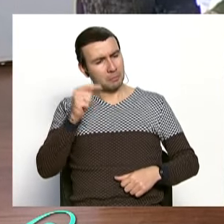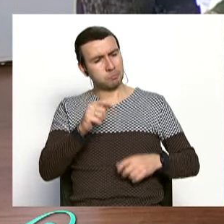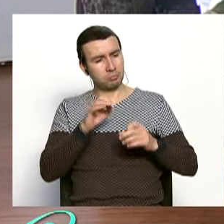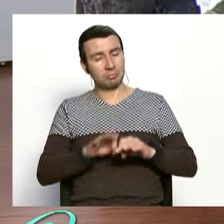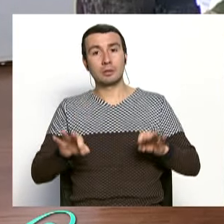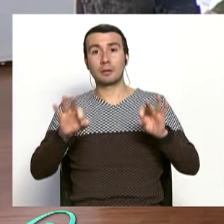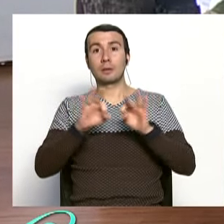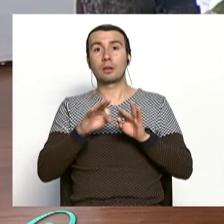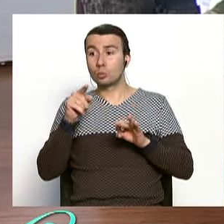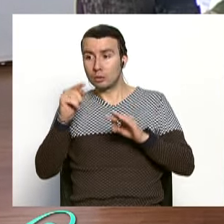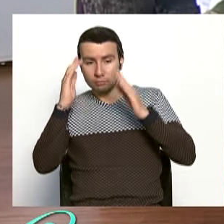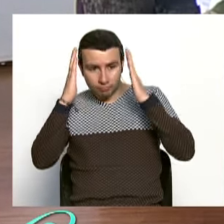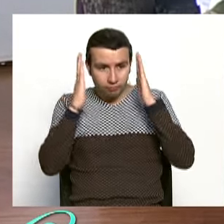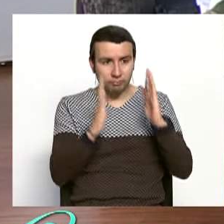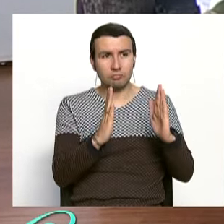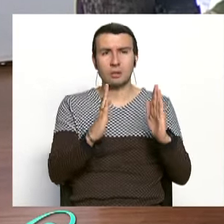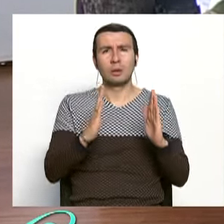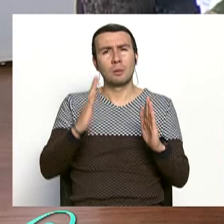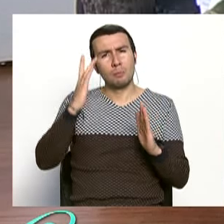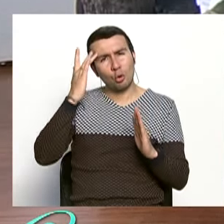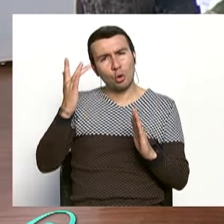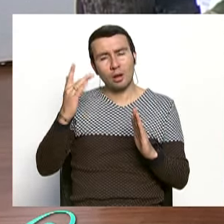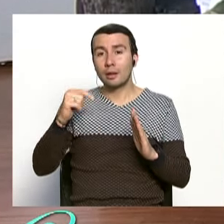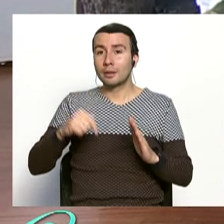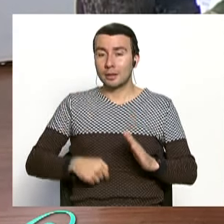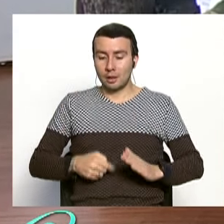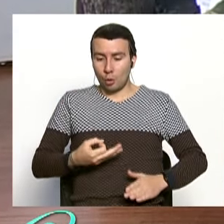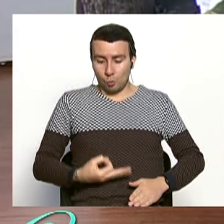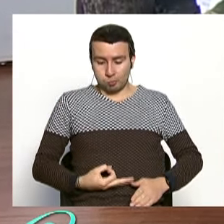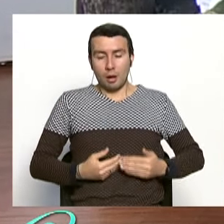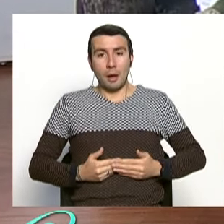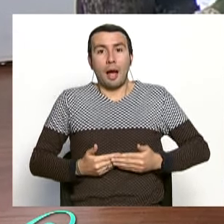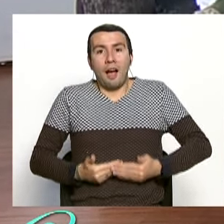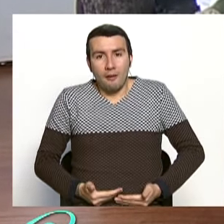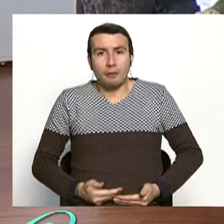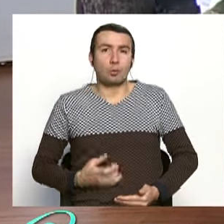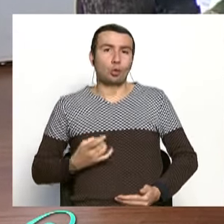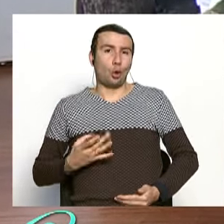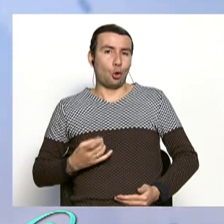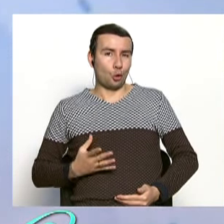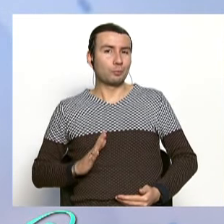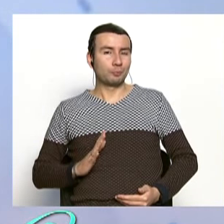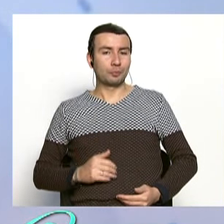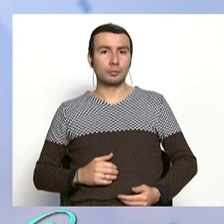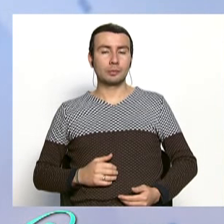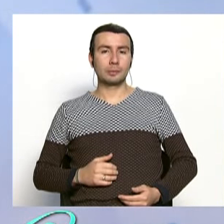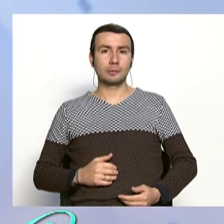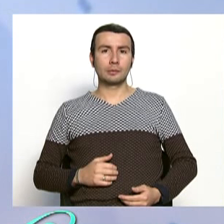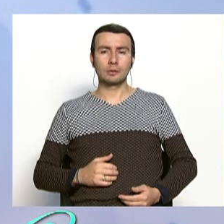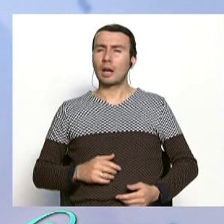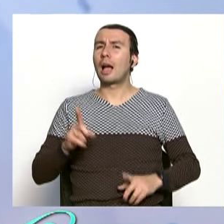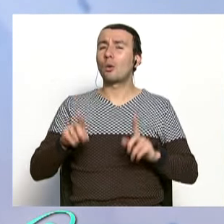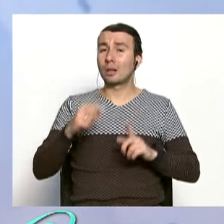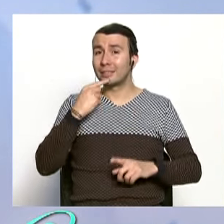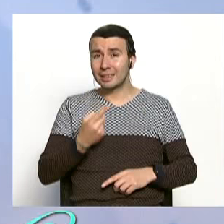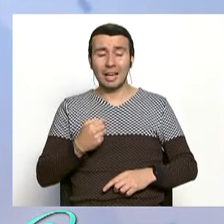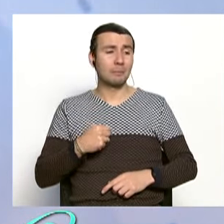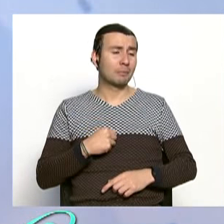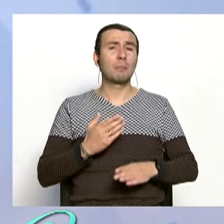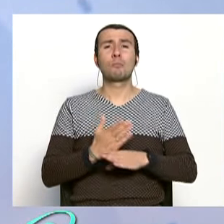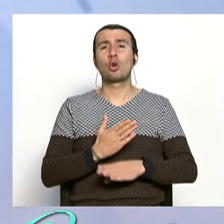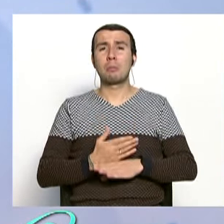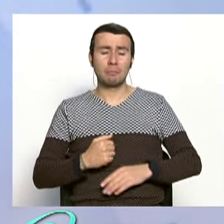como usted lo enfoca porque es el dolor debajo del ombligo cierto el dolor bajito y muchas dicen no es que el problema mío es